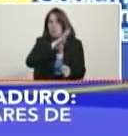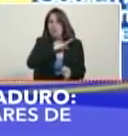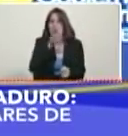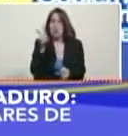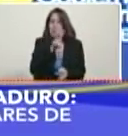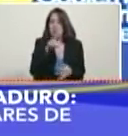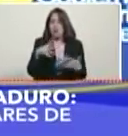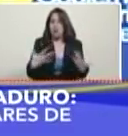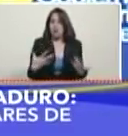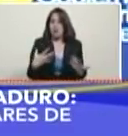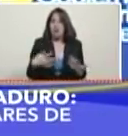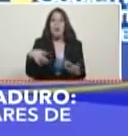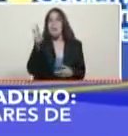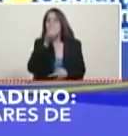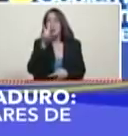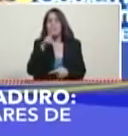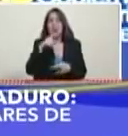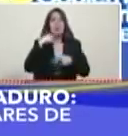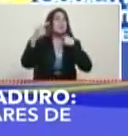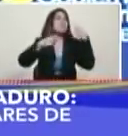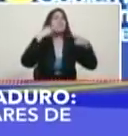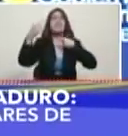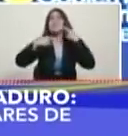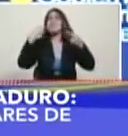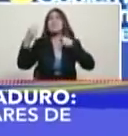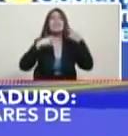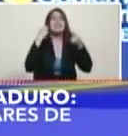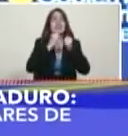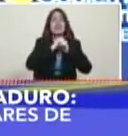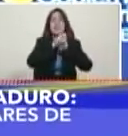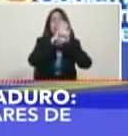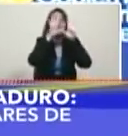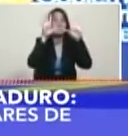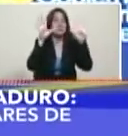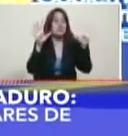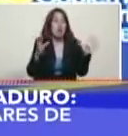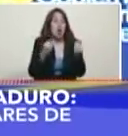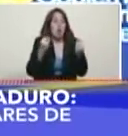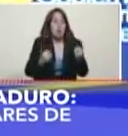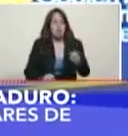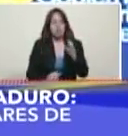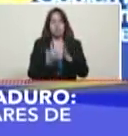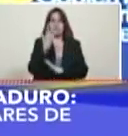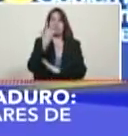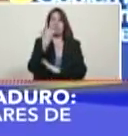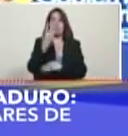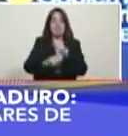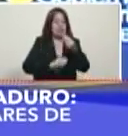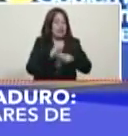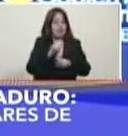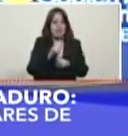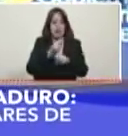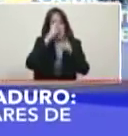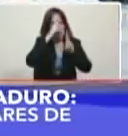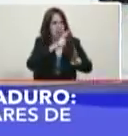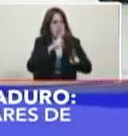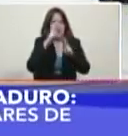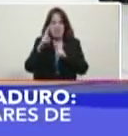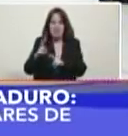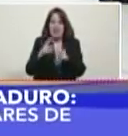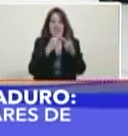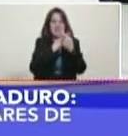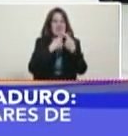Venezuela va a seguir multicolor en su capacidad creadora, respetando la diversidad